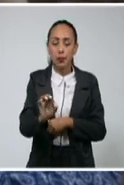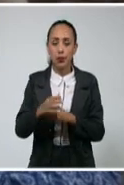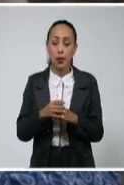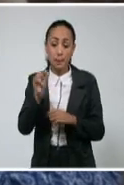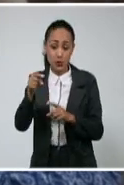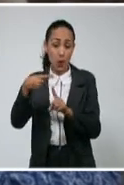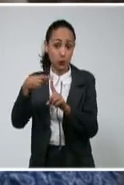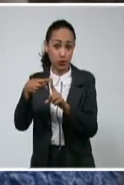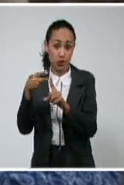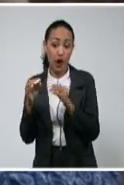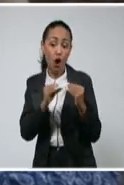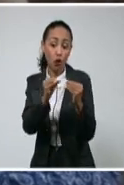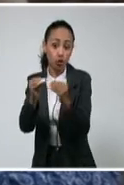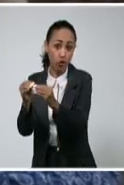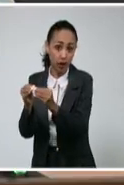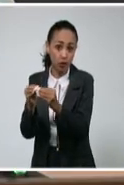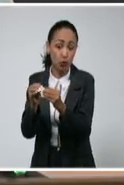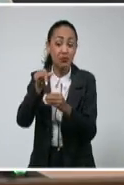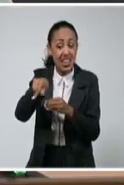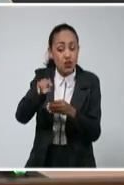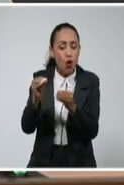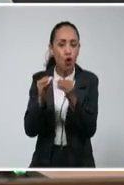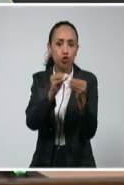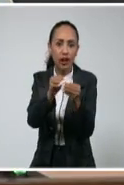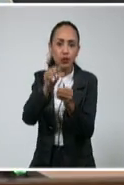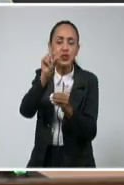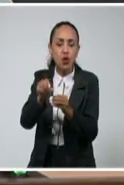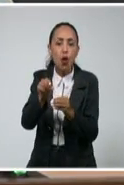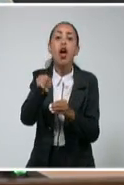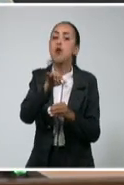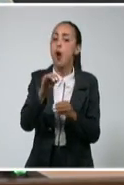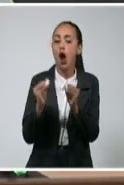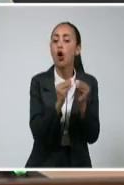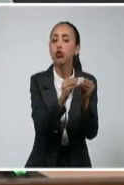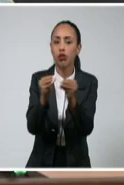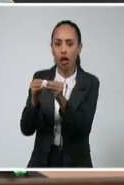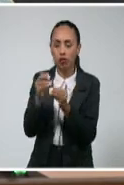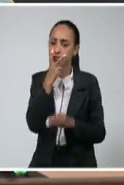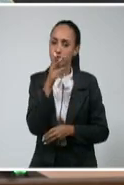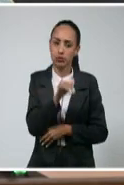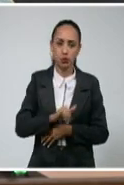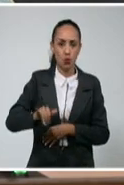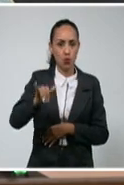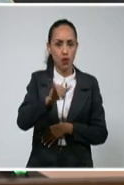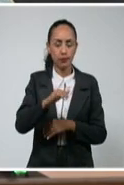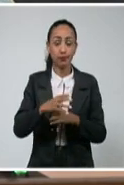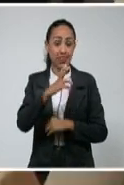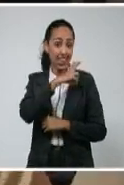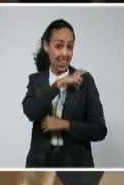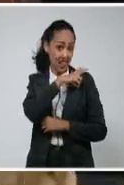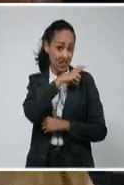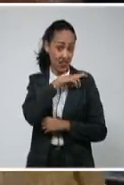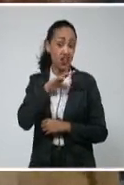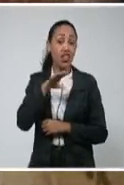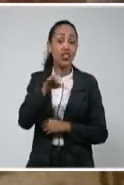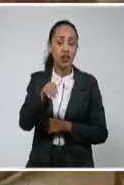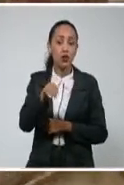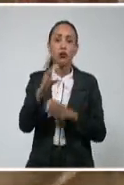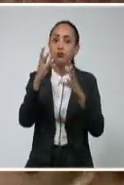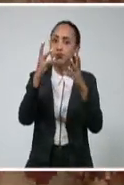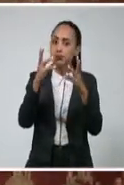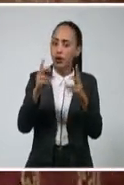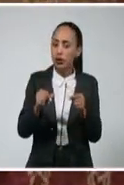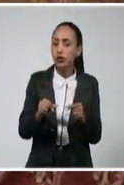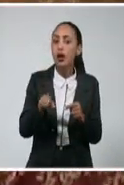personas, que pudiera adelantar el tratamiento. El viceprimer ministro doctor Roberto Morales Ojeda alertó que las cifras de la jornada no